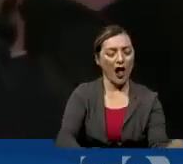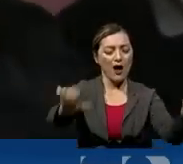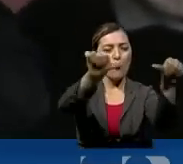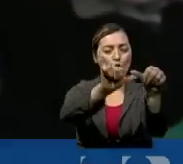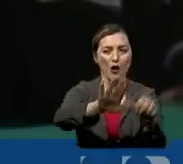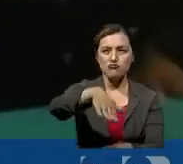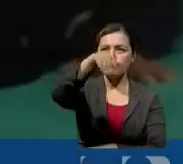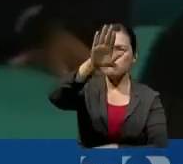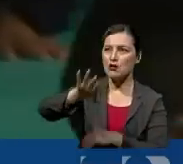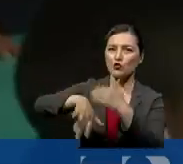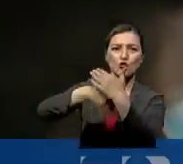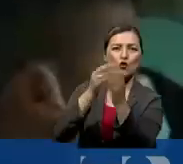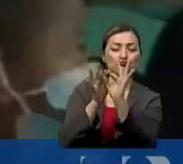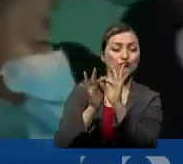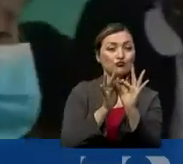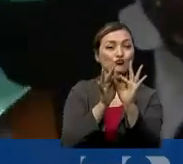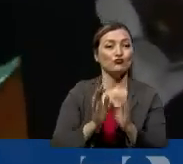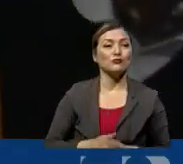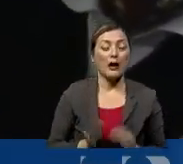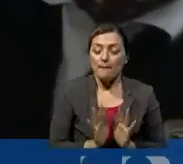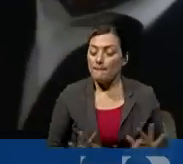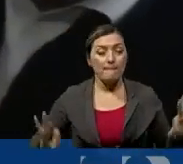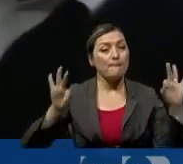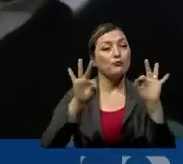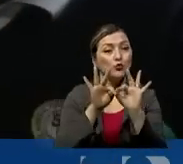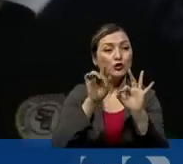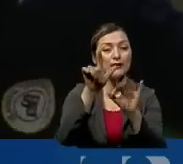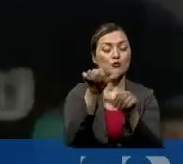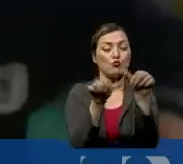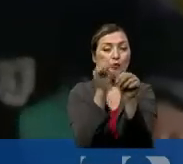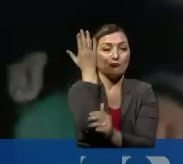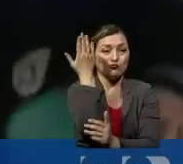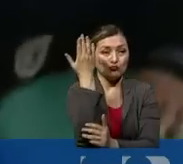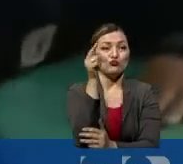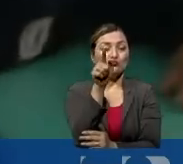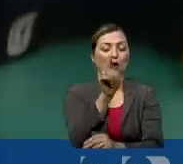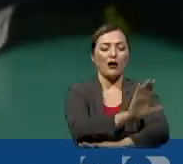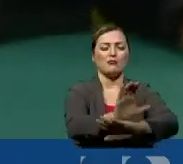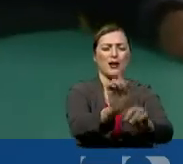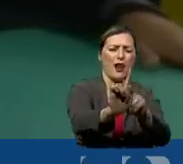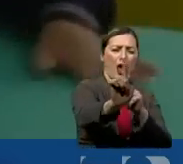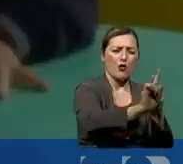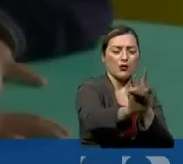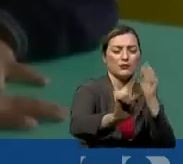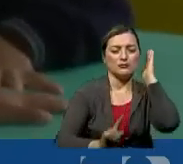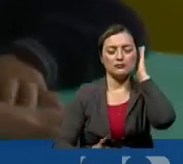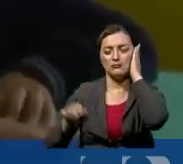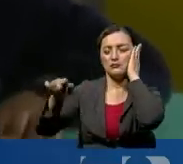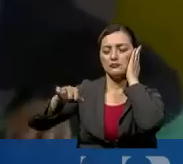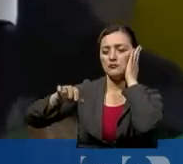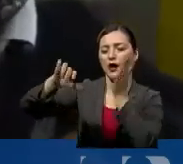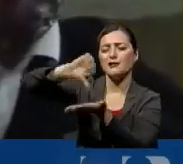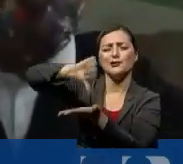yo creo que se tiene que dar muestra de la importancia que da esta administración a la parte rural. No solamente tenemos que estar en